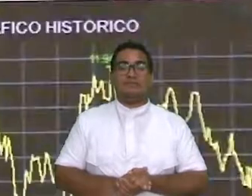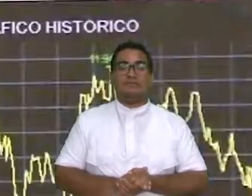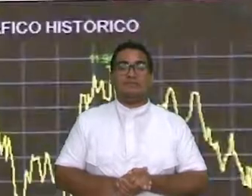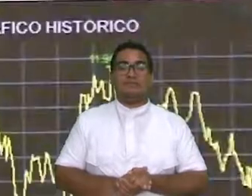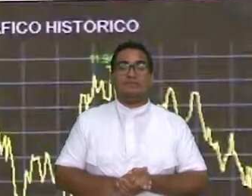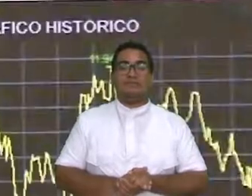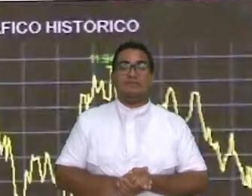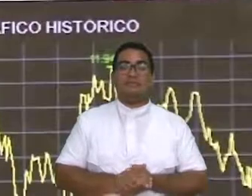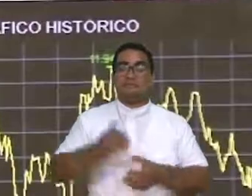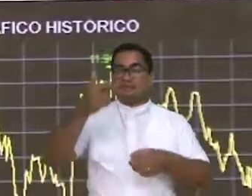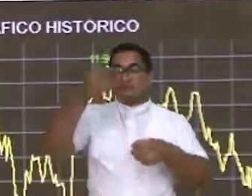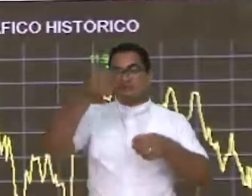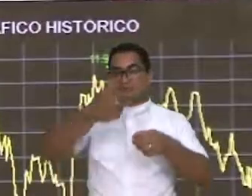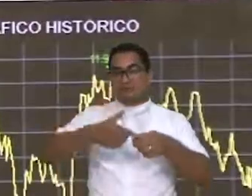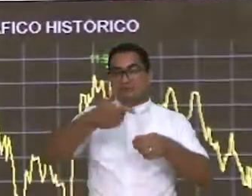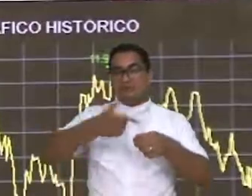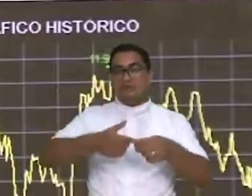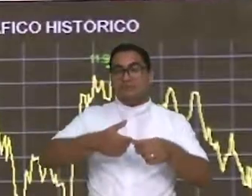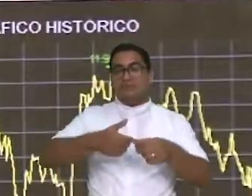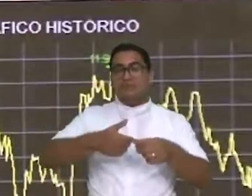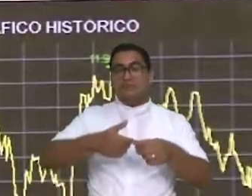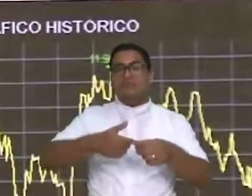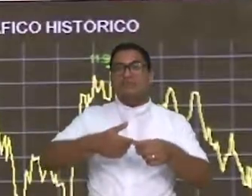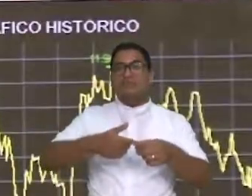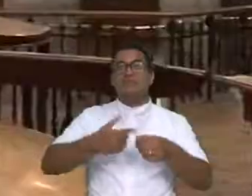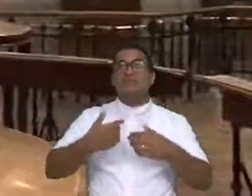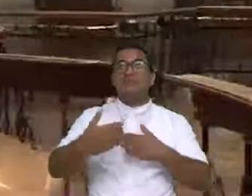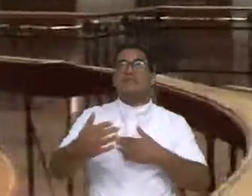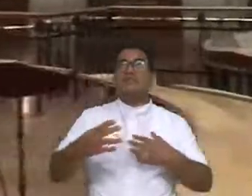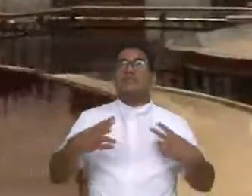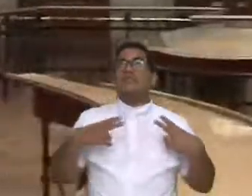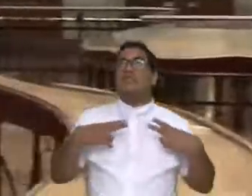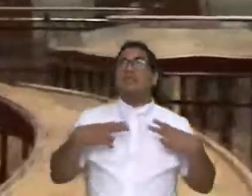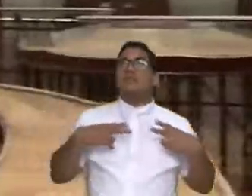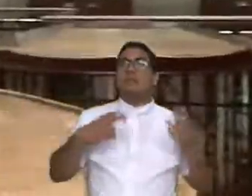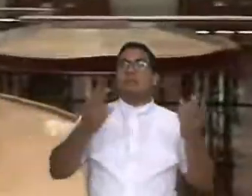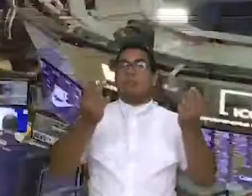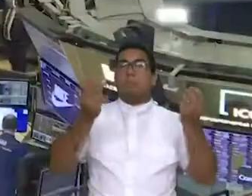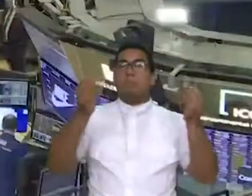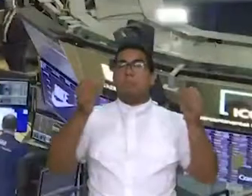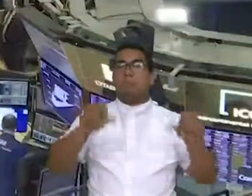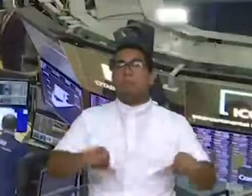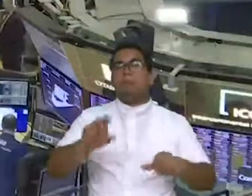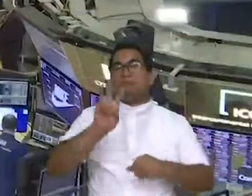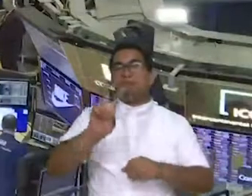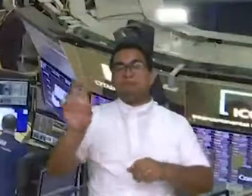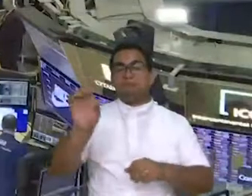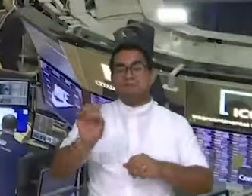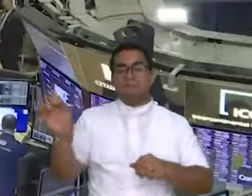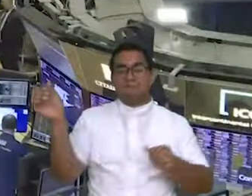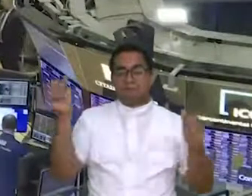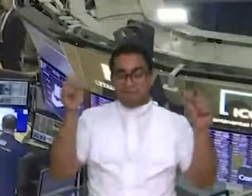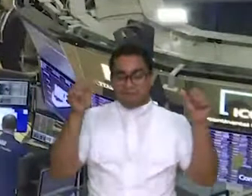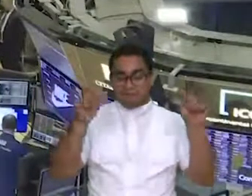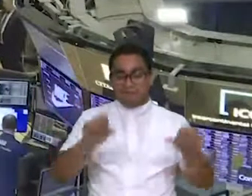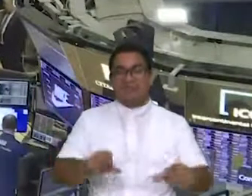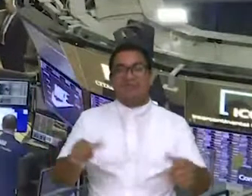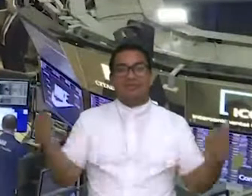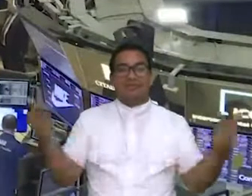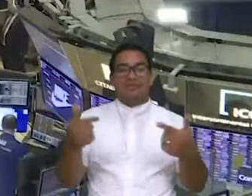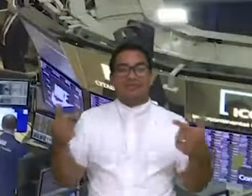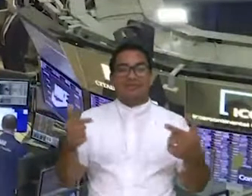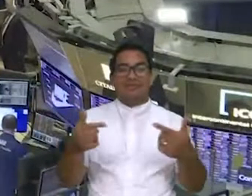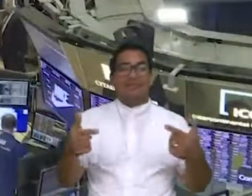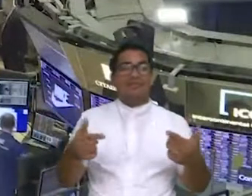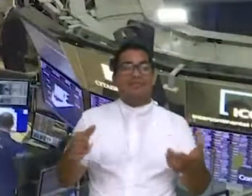El precio del petróleo de Texas para entrega en abril abrió con un desplome del 22% debido a la reciente guerra de precios